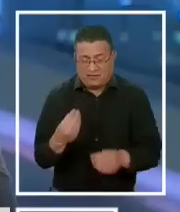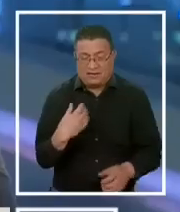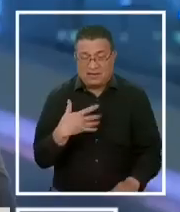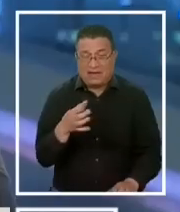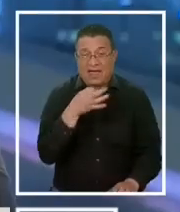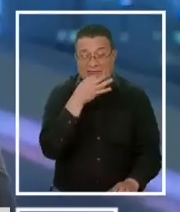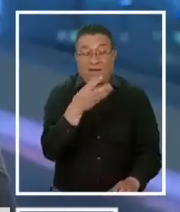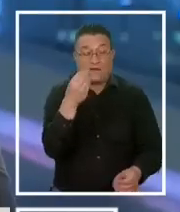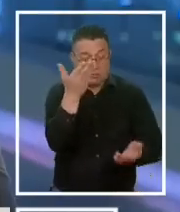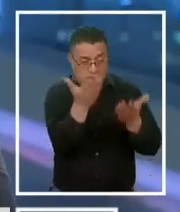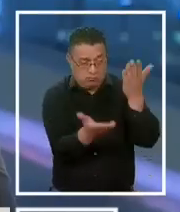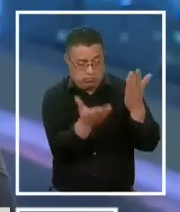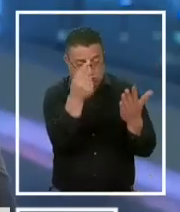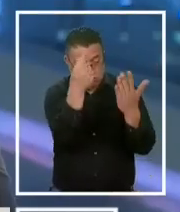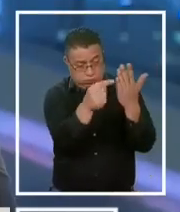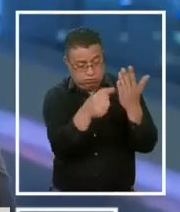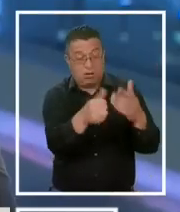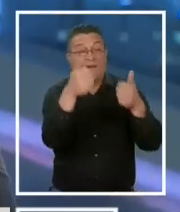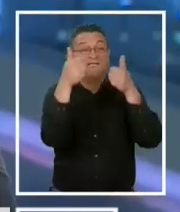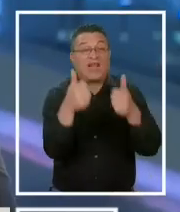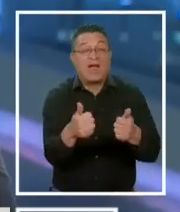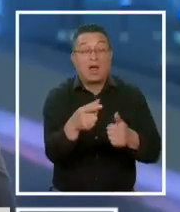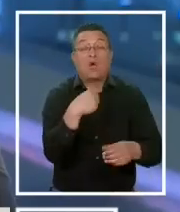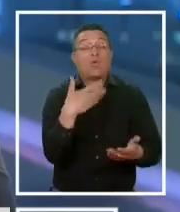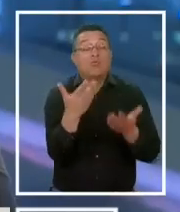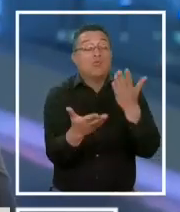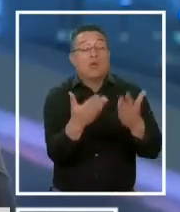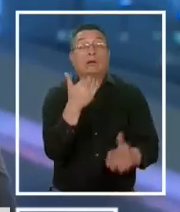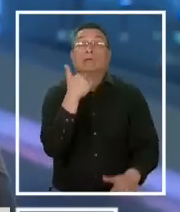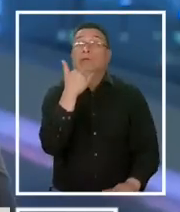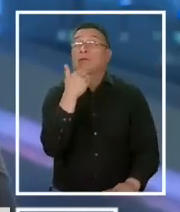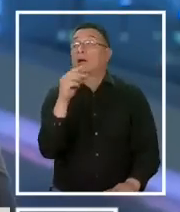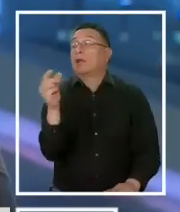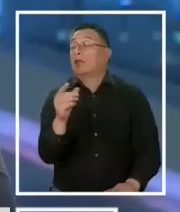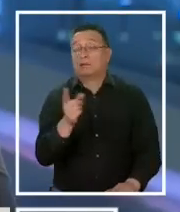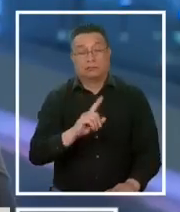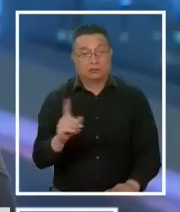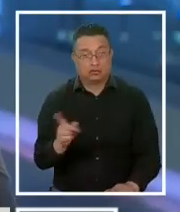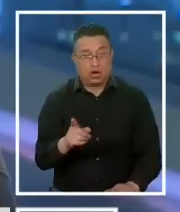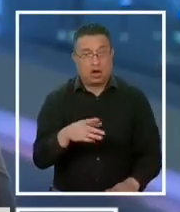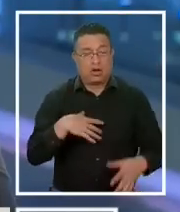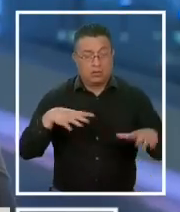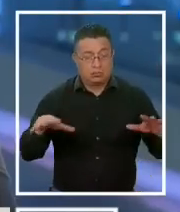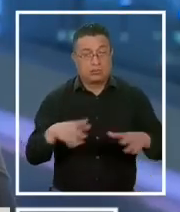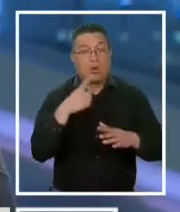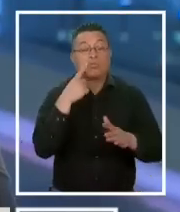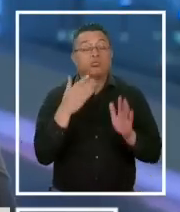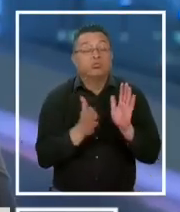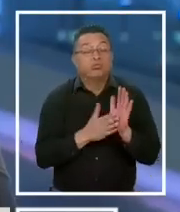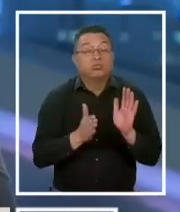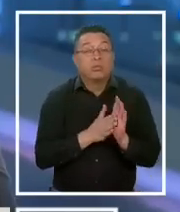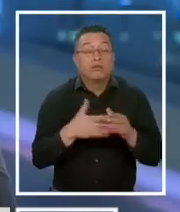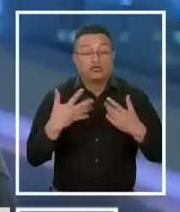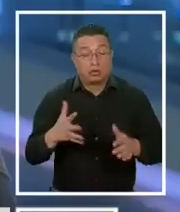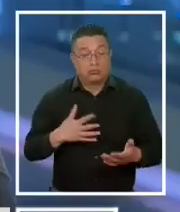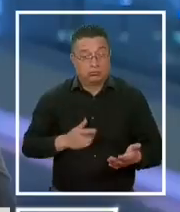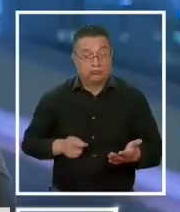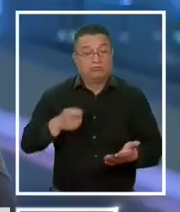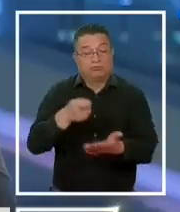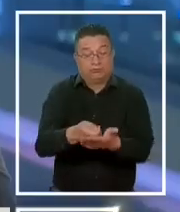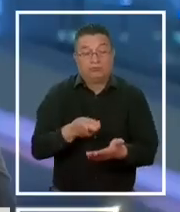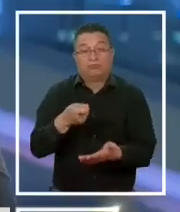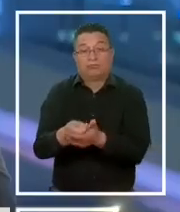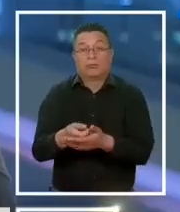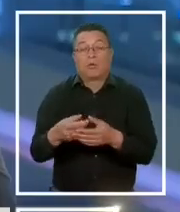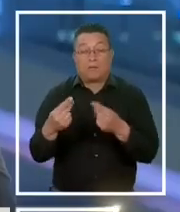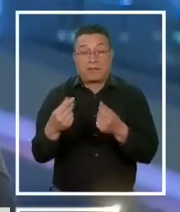evaluando si la evaluación no es una evaluación cualquiera es evaluación que sustenta en términos de evidencia que estamos financiando con